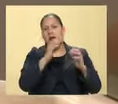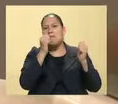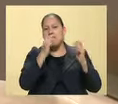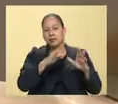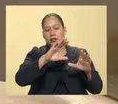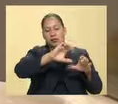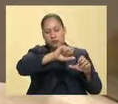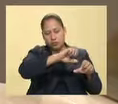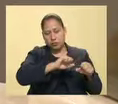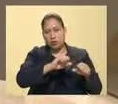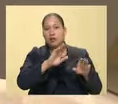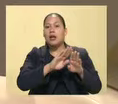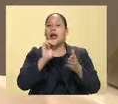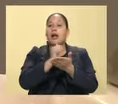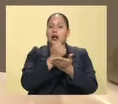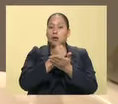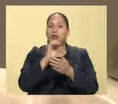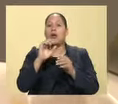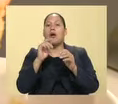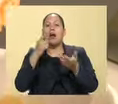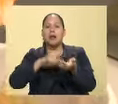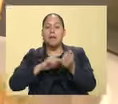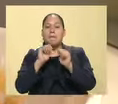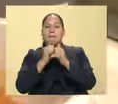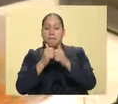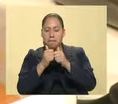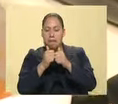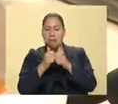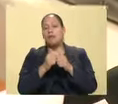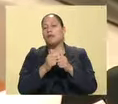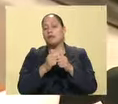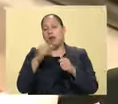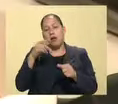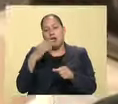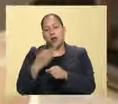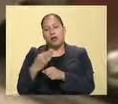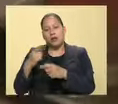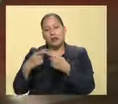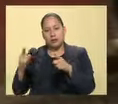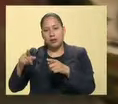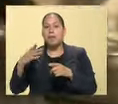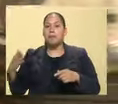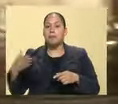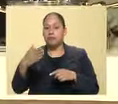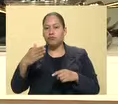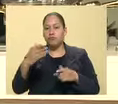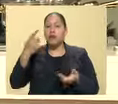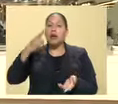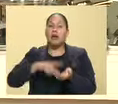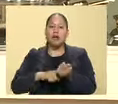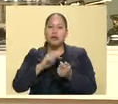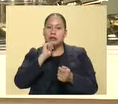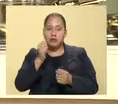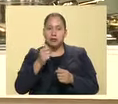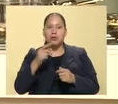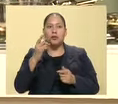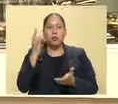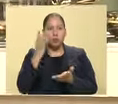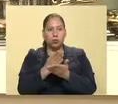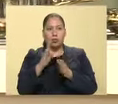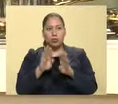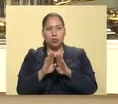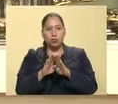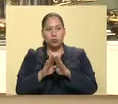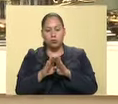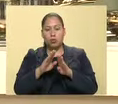porque llega a llevar arroz o pan molido. Uh-huh. En esta ocasión no estamos metiendo nada. Entonces, lo único que vamos a hacer va a ser agregarlas. ¿Con la